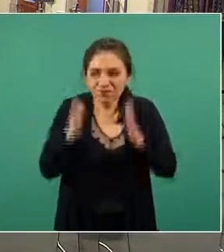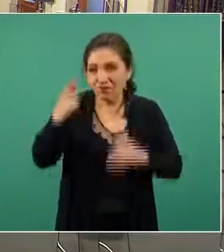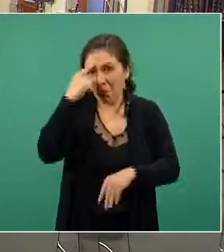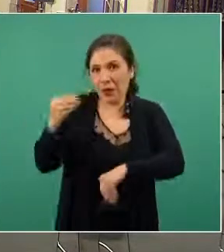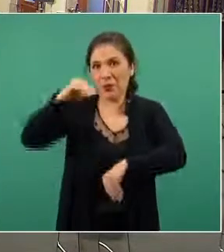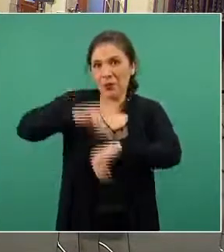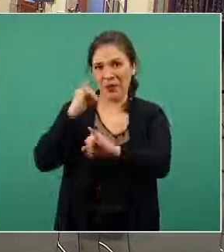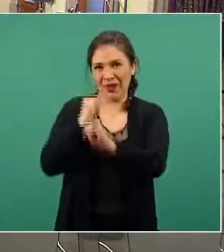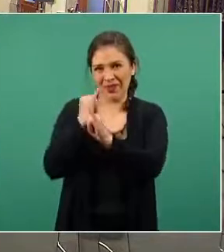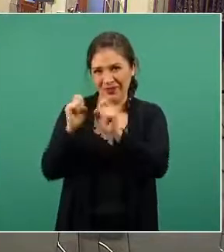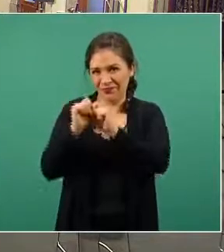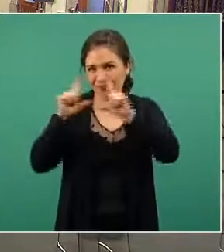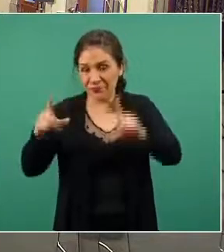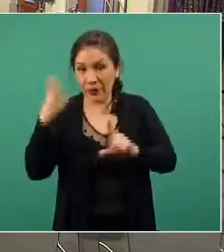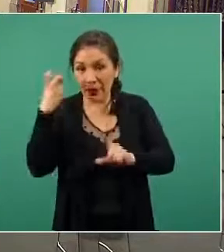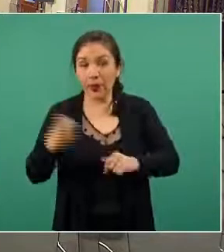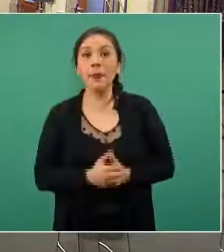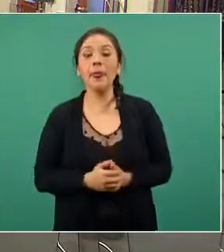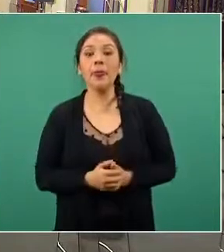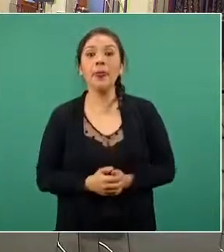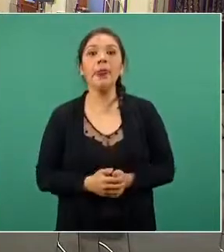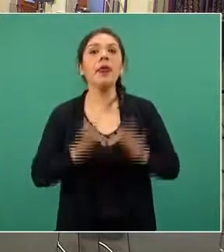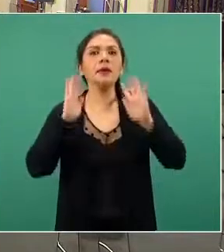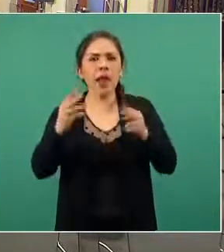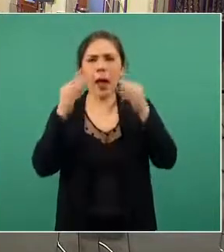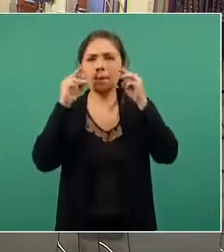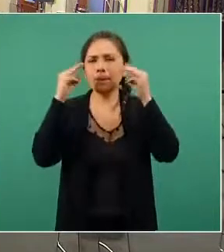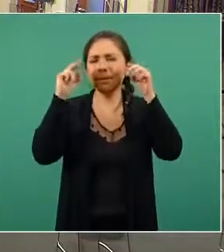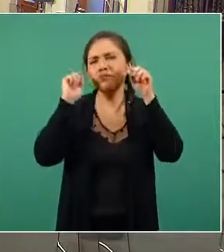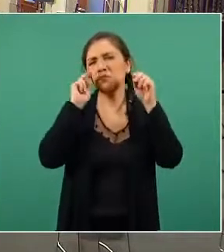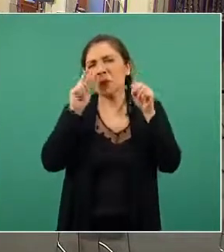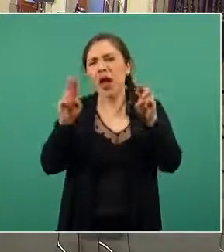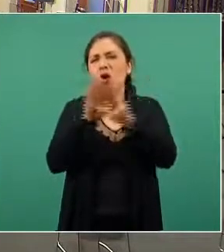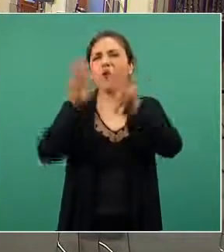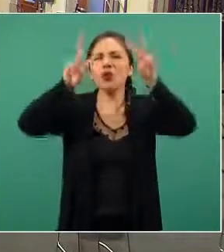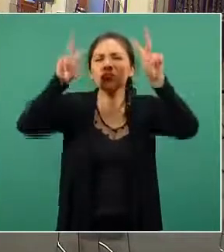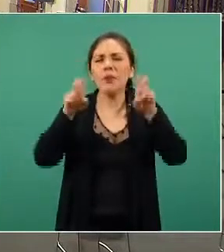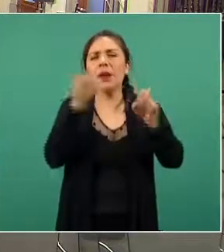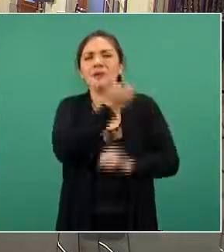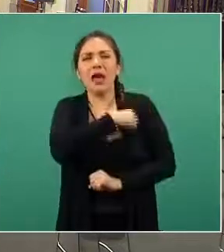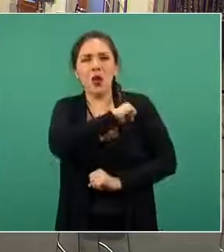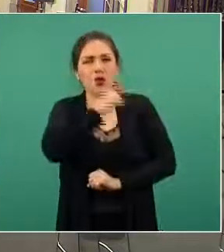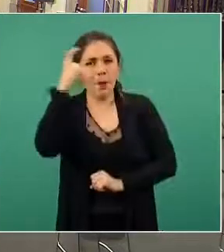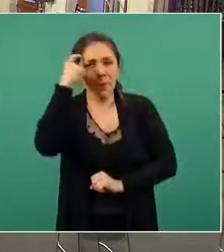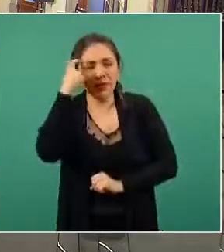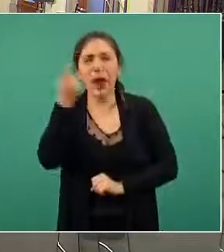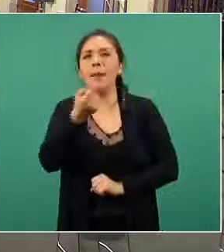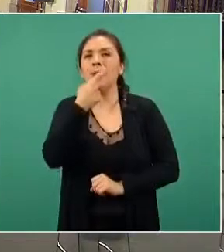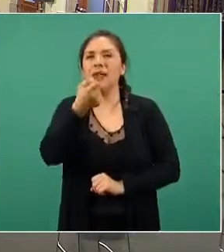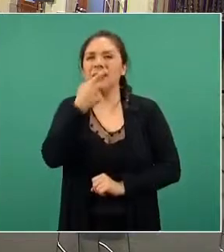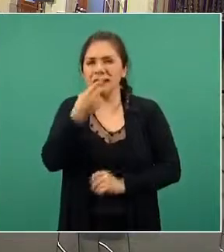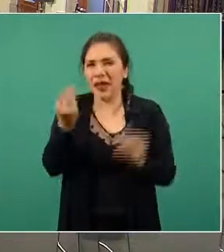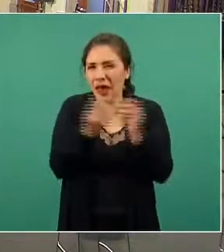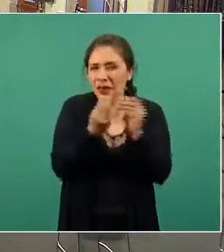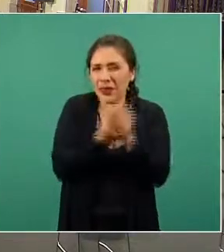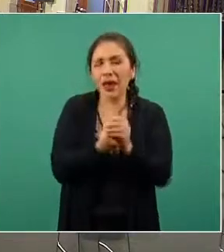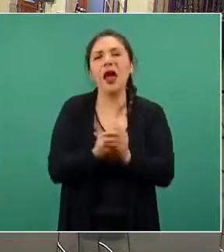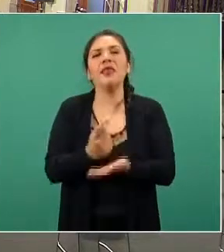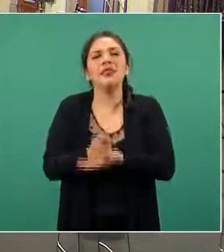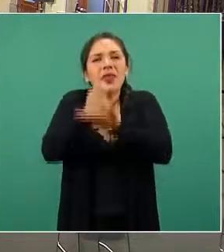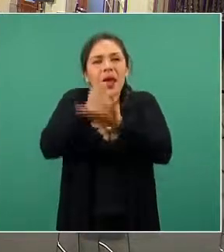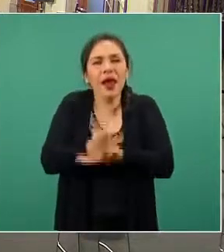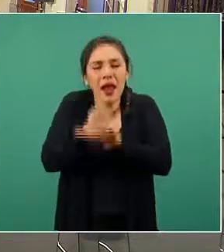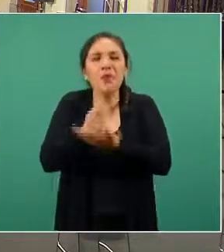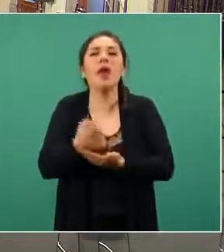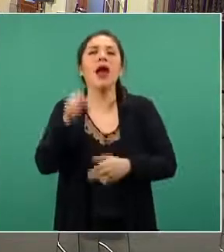plataforma. Hemos dado temáticas desde salud mental, medicina interna, terapia intensiva, salud sexual